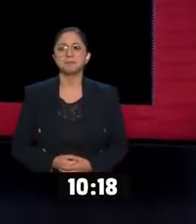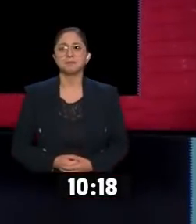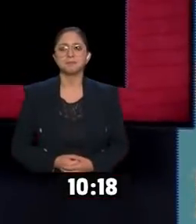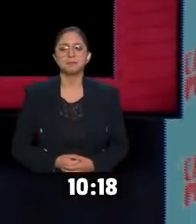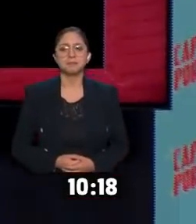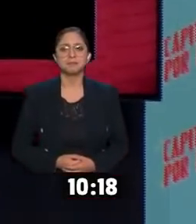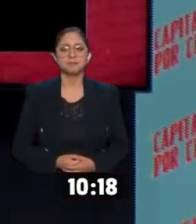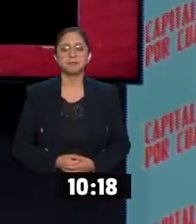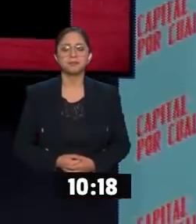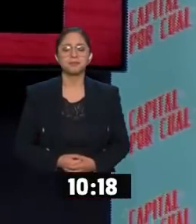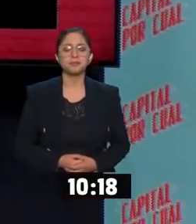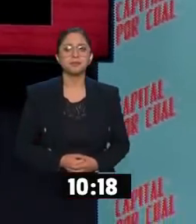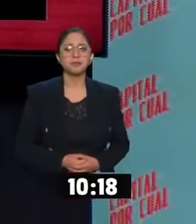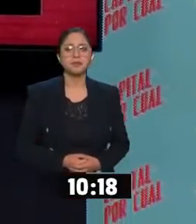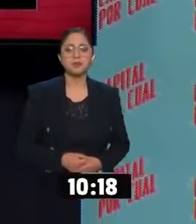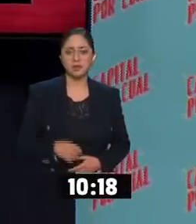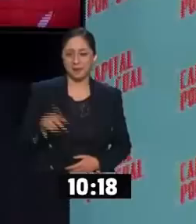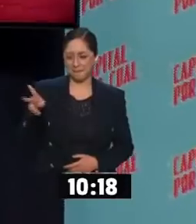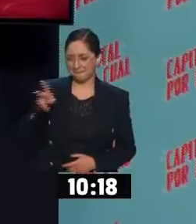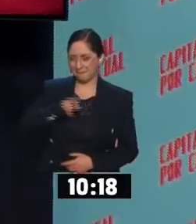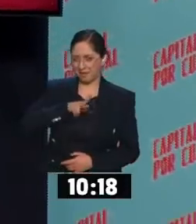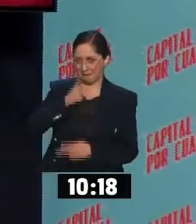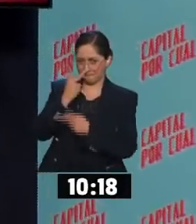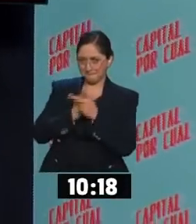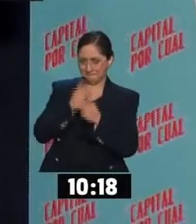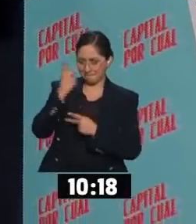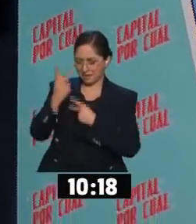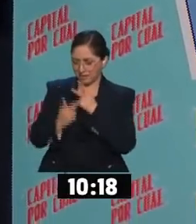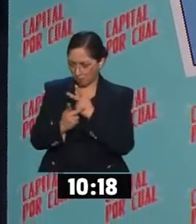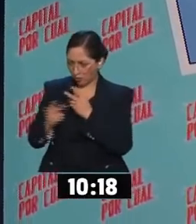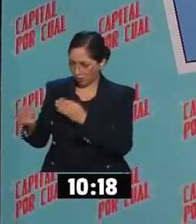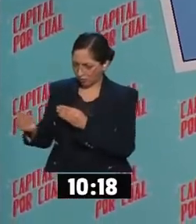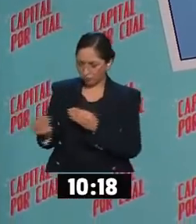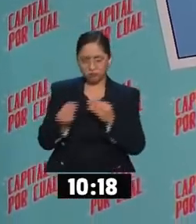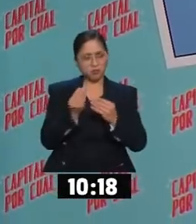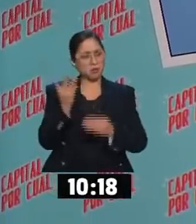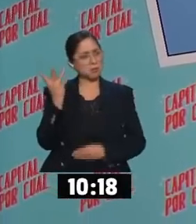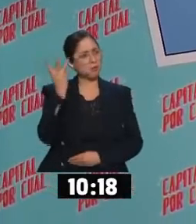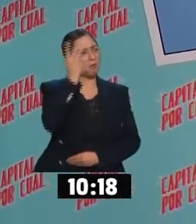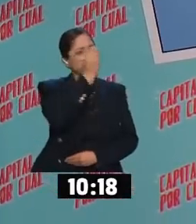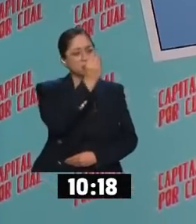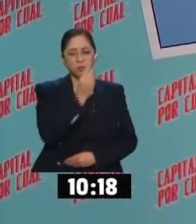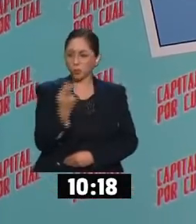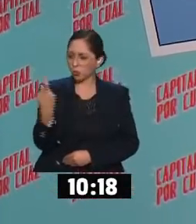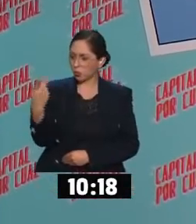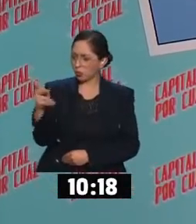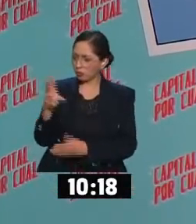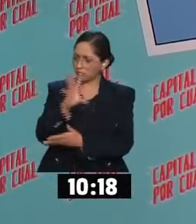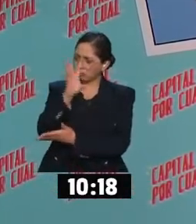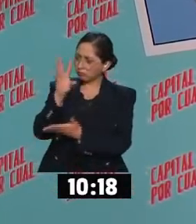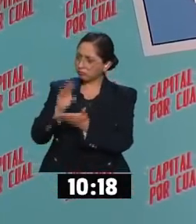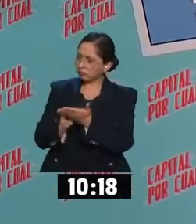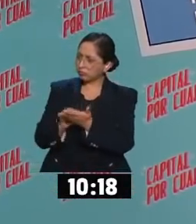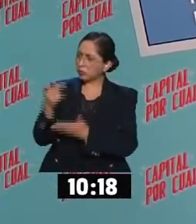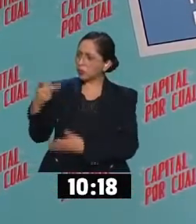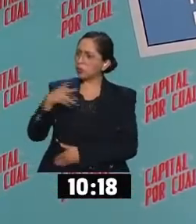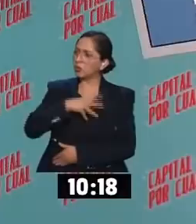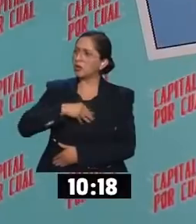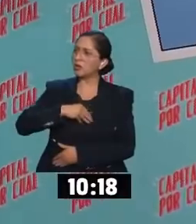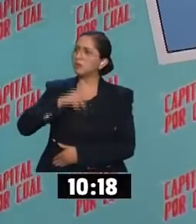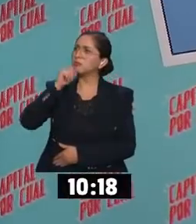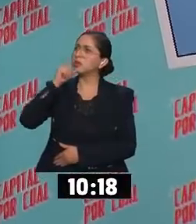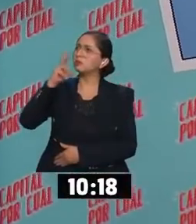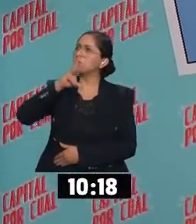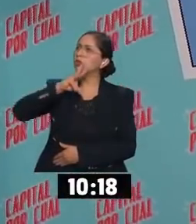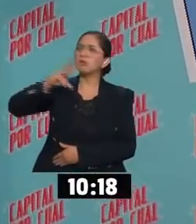Un día agarré mi pasaporte y me fui. Tú te casaste y tuviste hijos y también te fuiste.